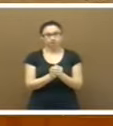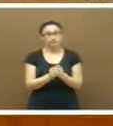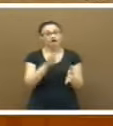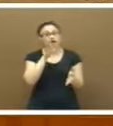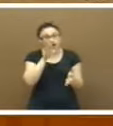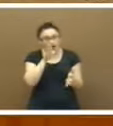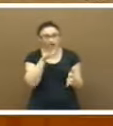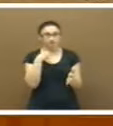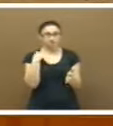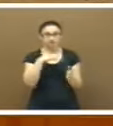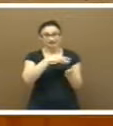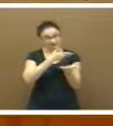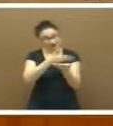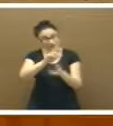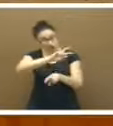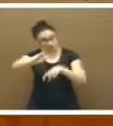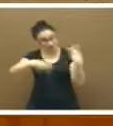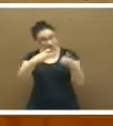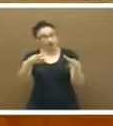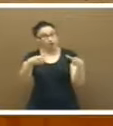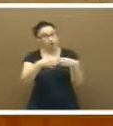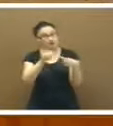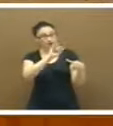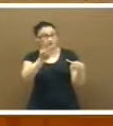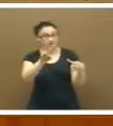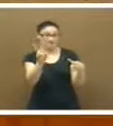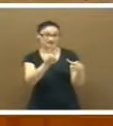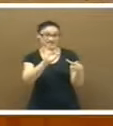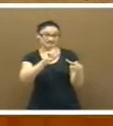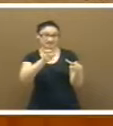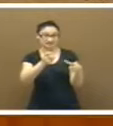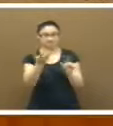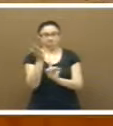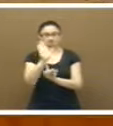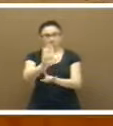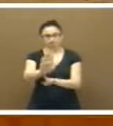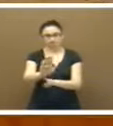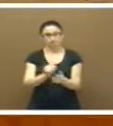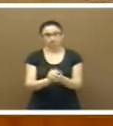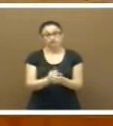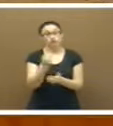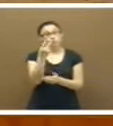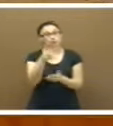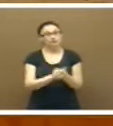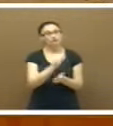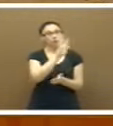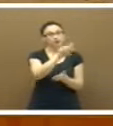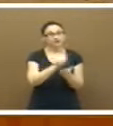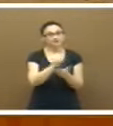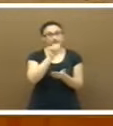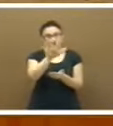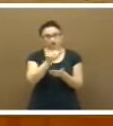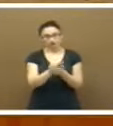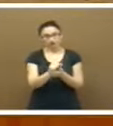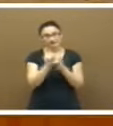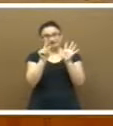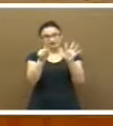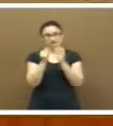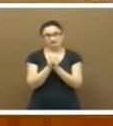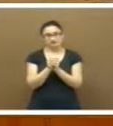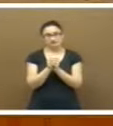el resto de enmiendas del Grupo Parlamentario Izquierda Unida Verde SIES, que son las números 4, 5,